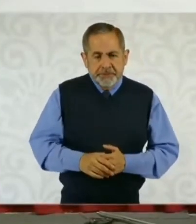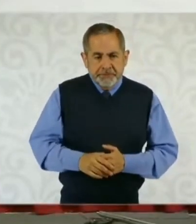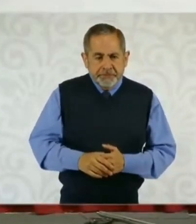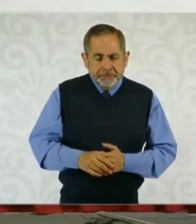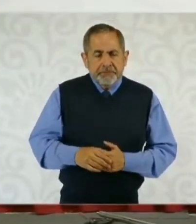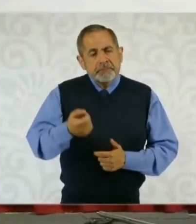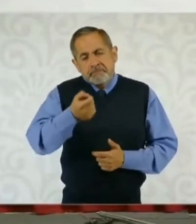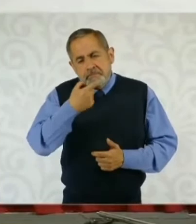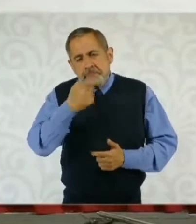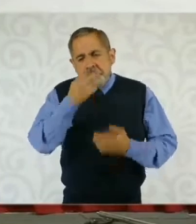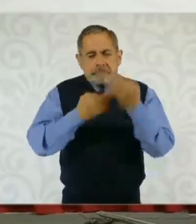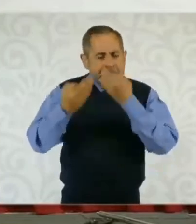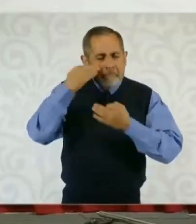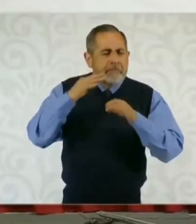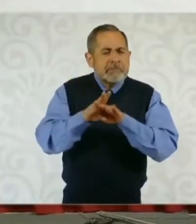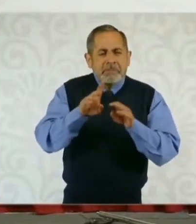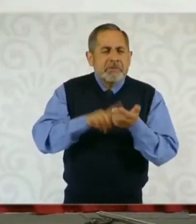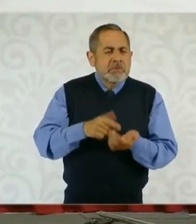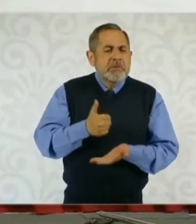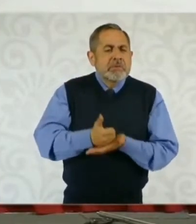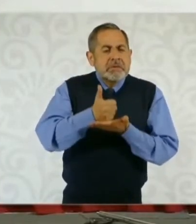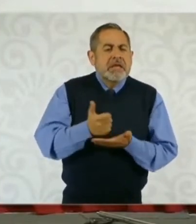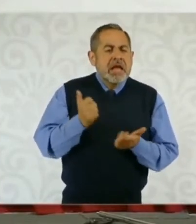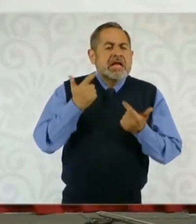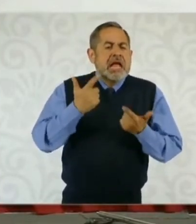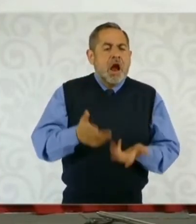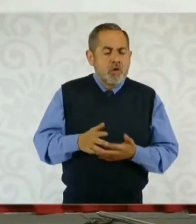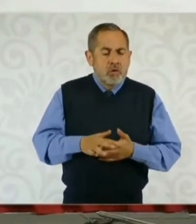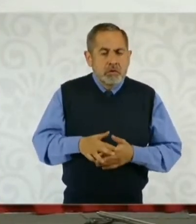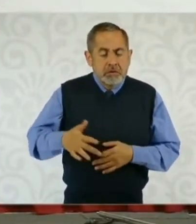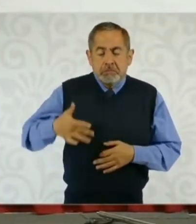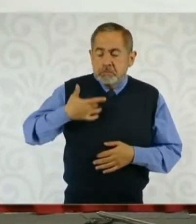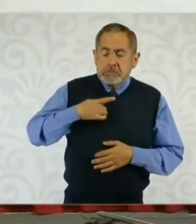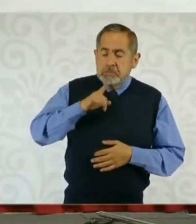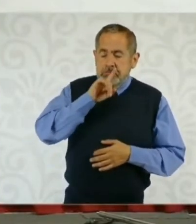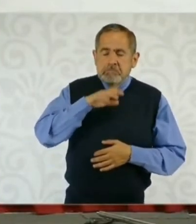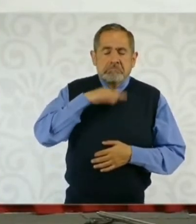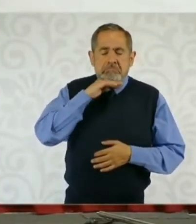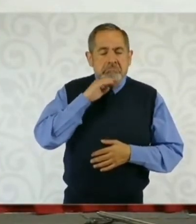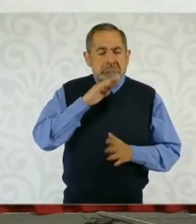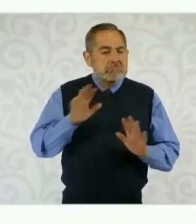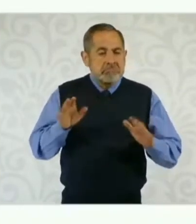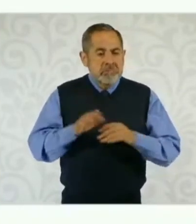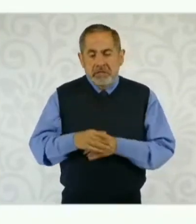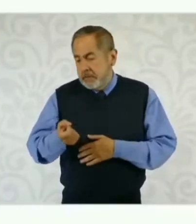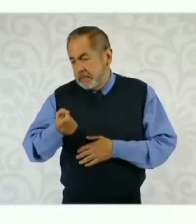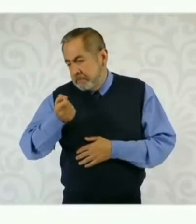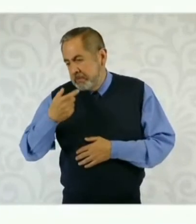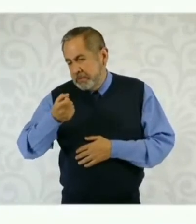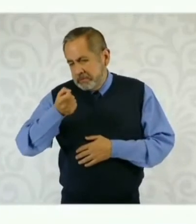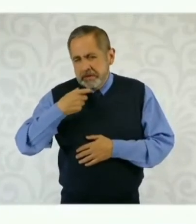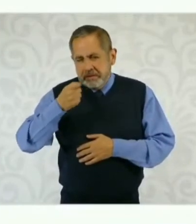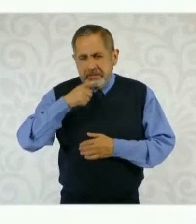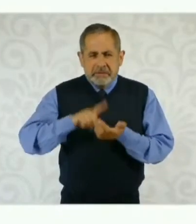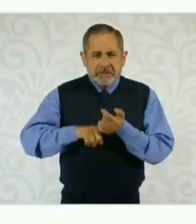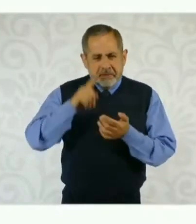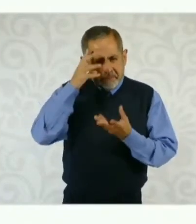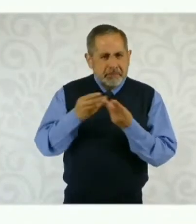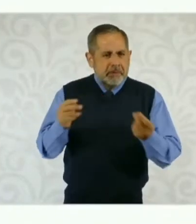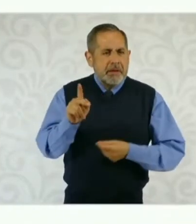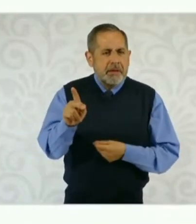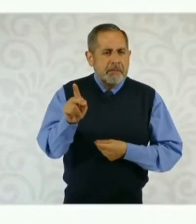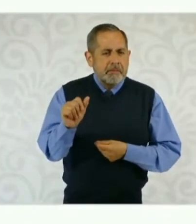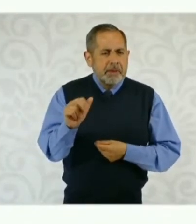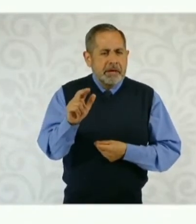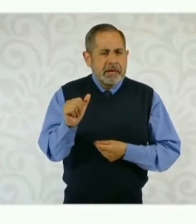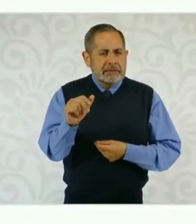tratamiento de los cuadros gripales es fundamentalmente sintomático, con la administración de analgésicos,